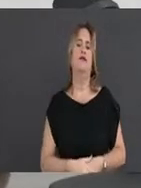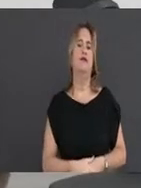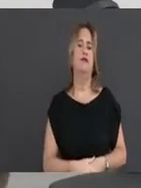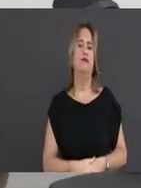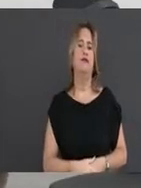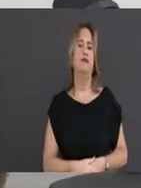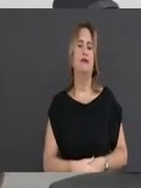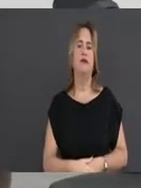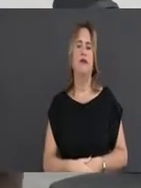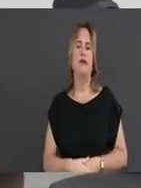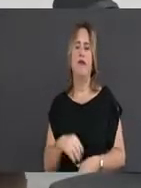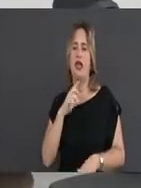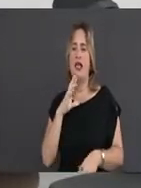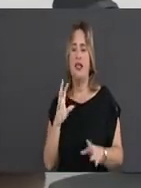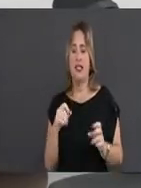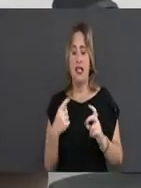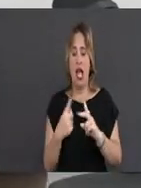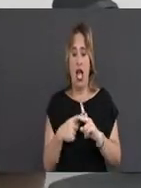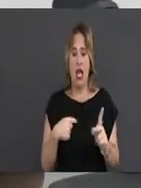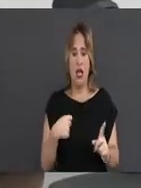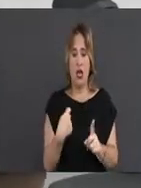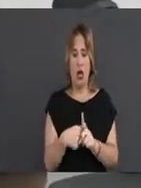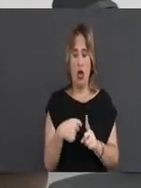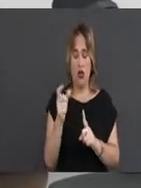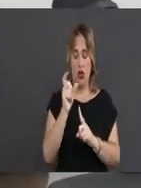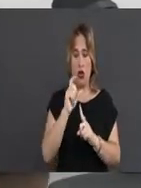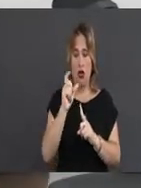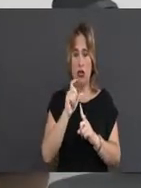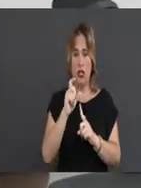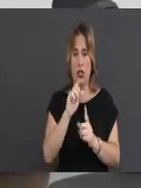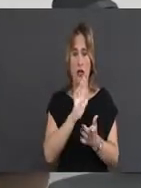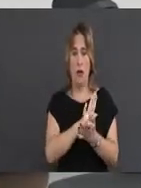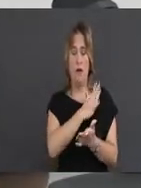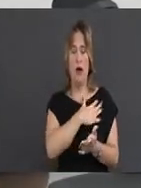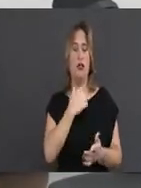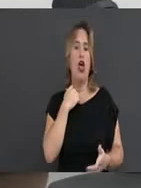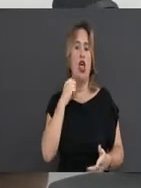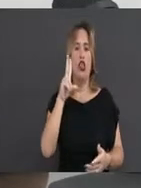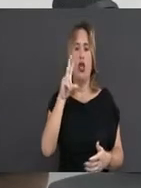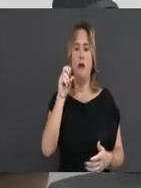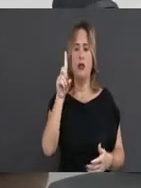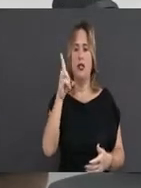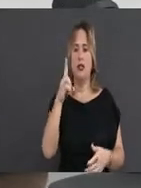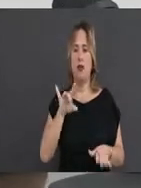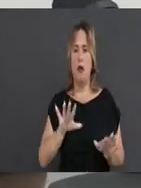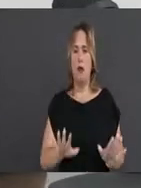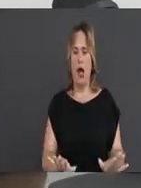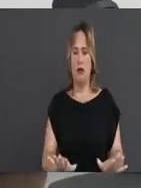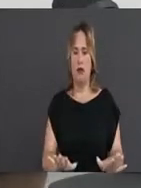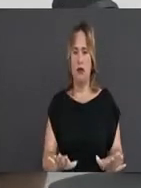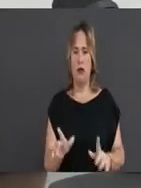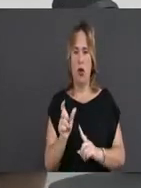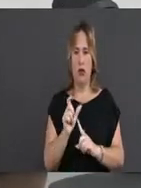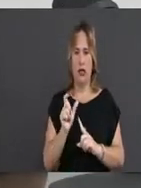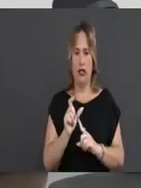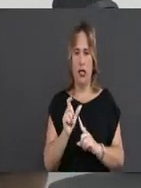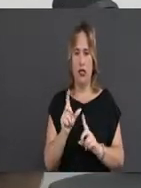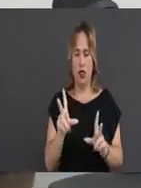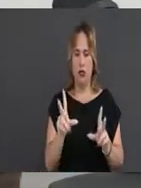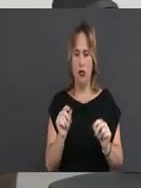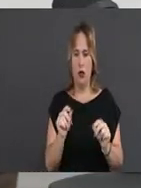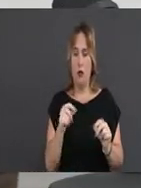Bueno, en cuanto a la contratación, desde marzo del 2019 se paralizó la contratación. Y no